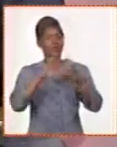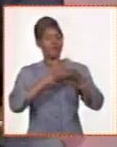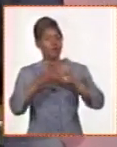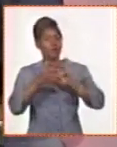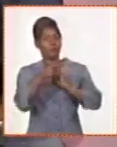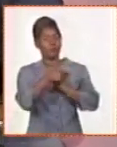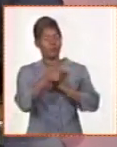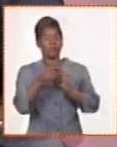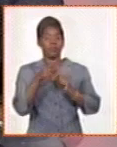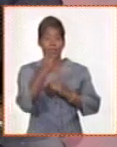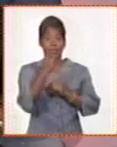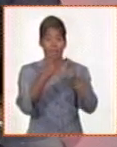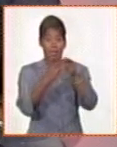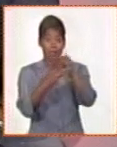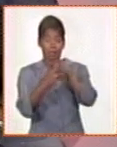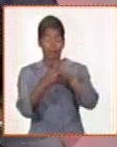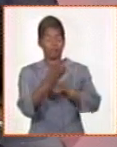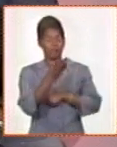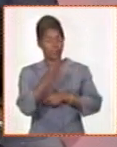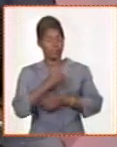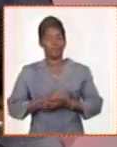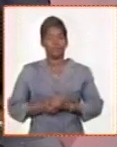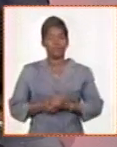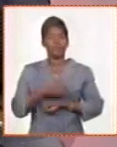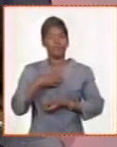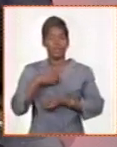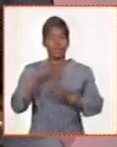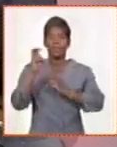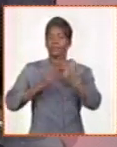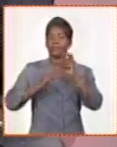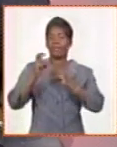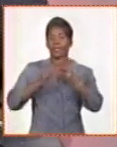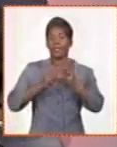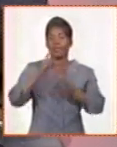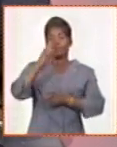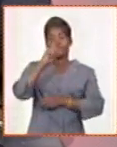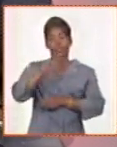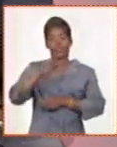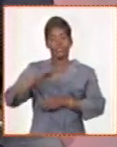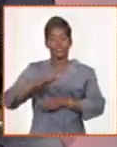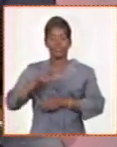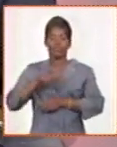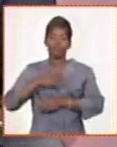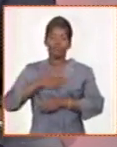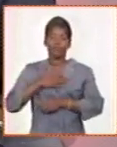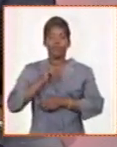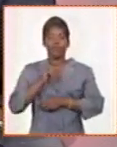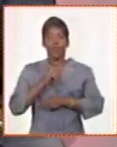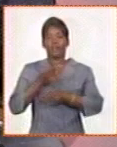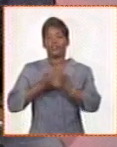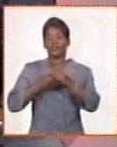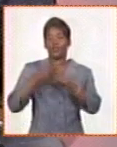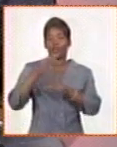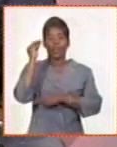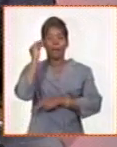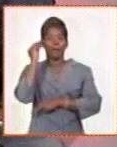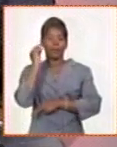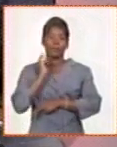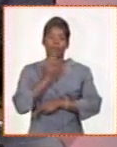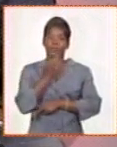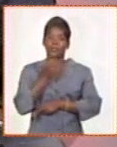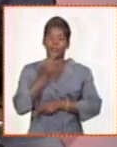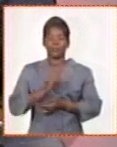que hay un taller martiano, colmenero, que ya ha desembocado a colmenita en Guane. Otro en San